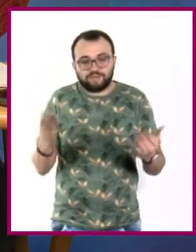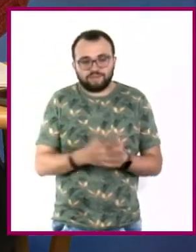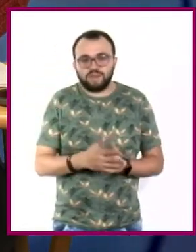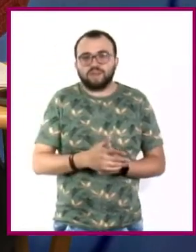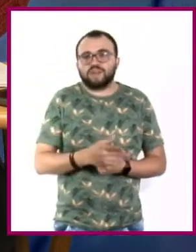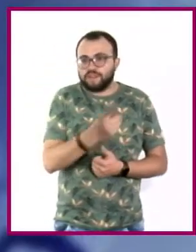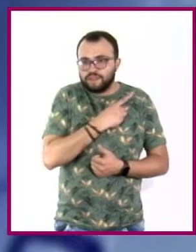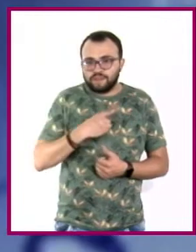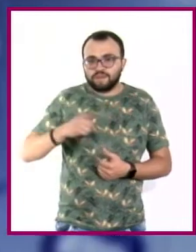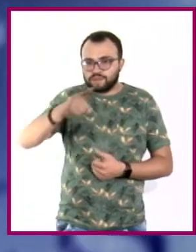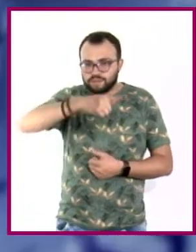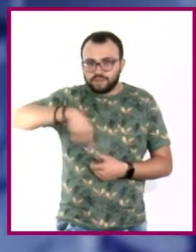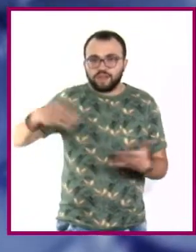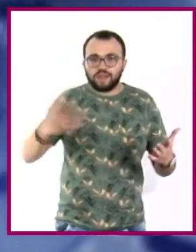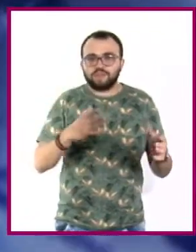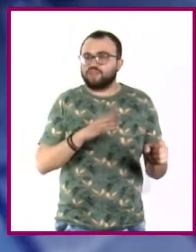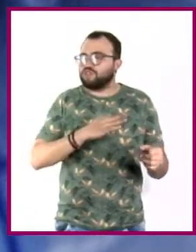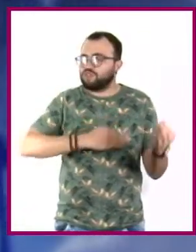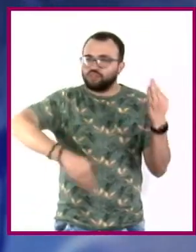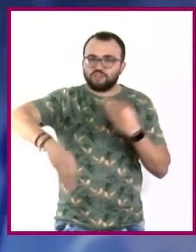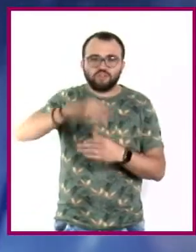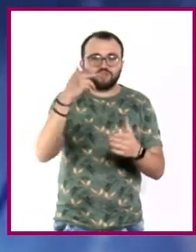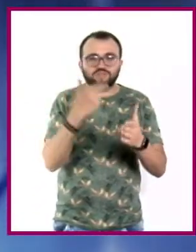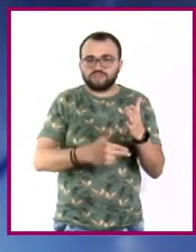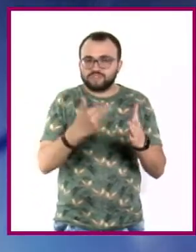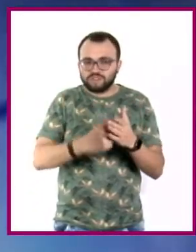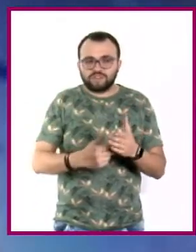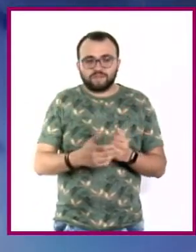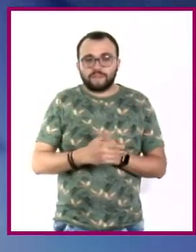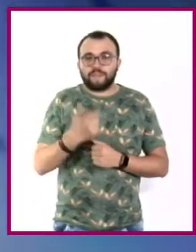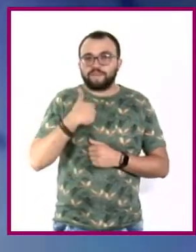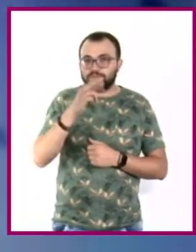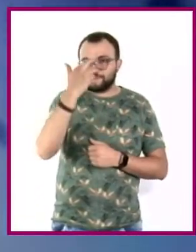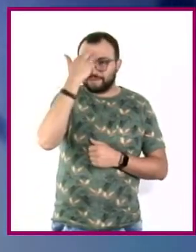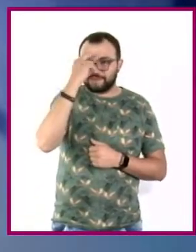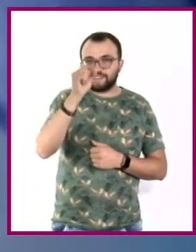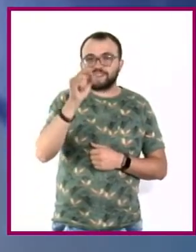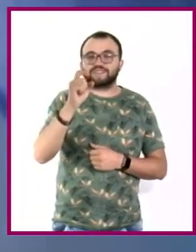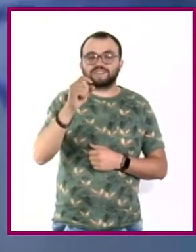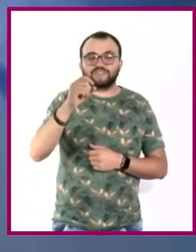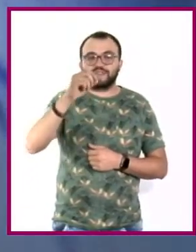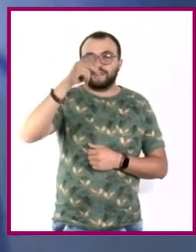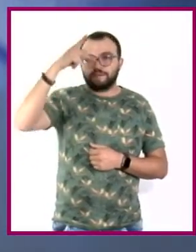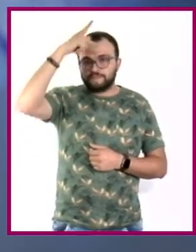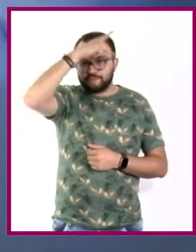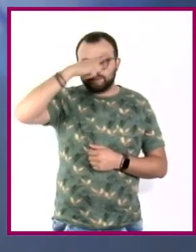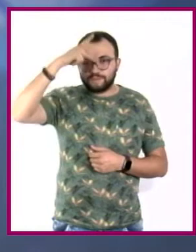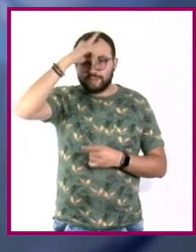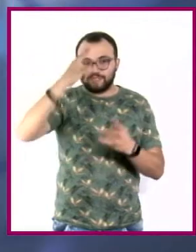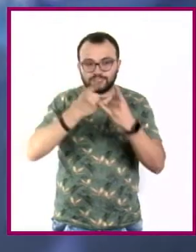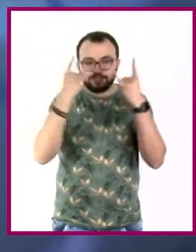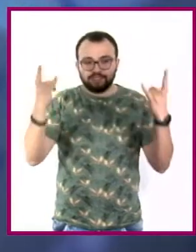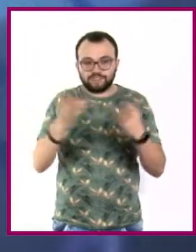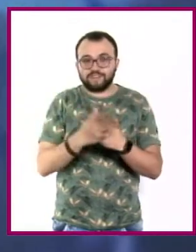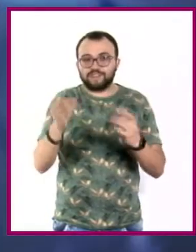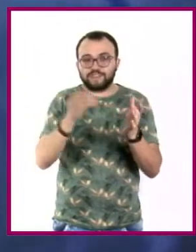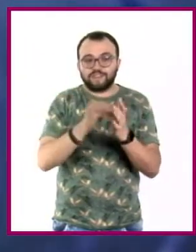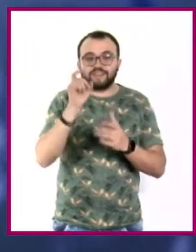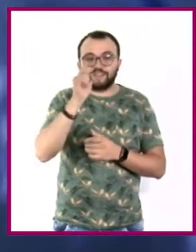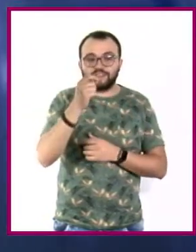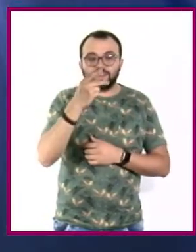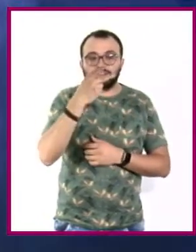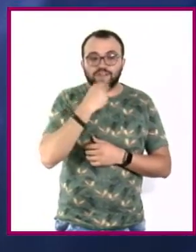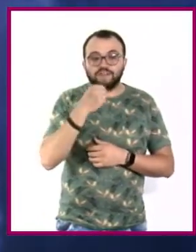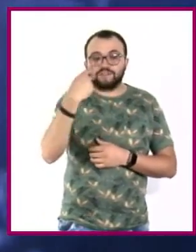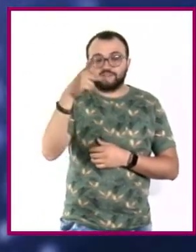tengamos a nuestro alcance. La verdad, todo este tema me recuerda a la psicohistoria, una ciencia ficticia descrita por Isaac Asimov